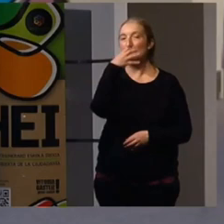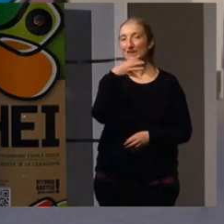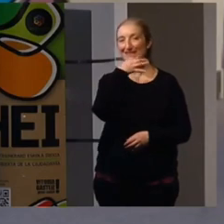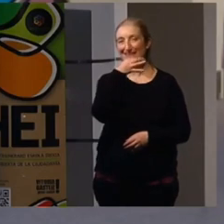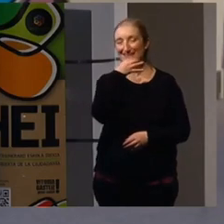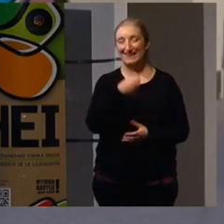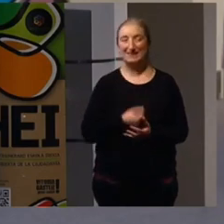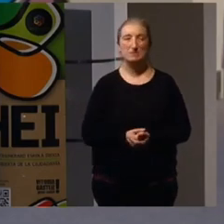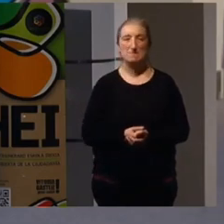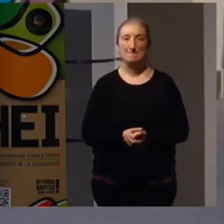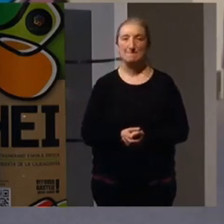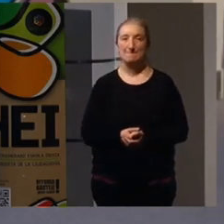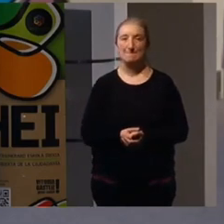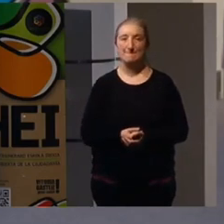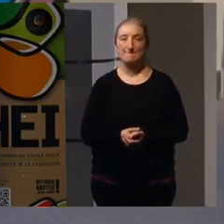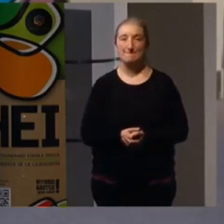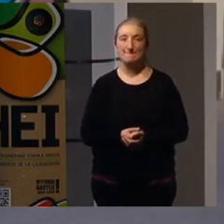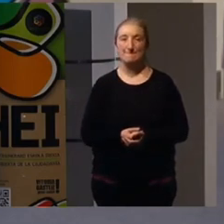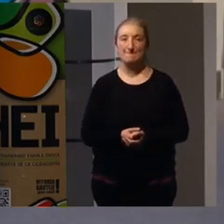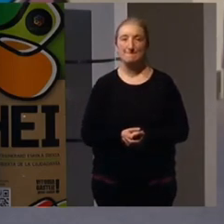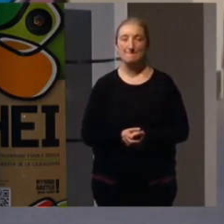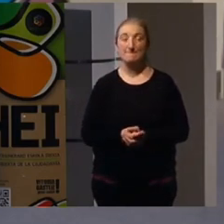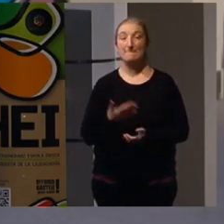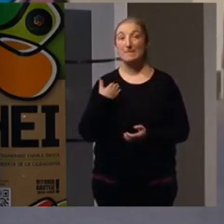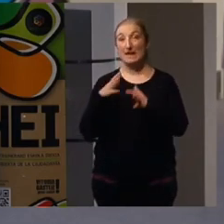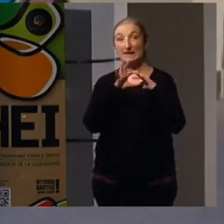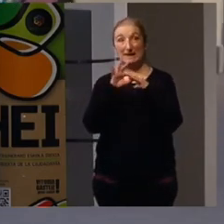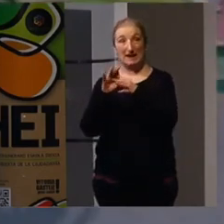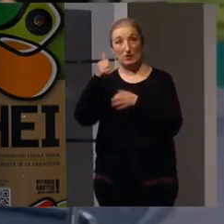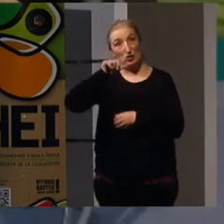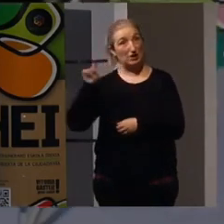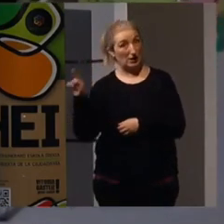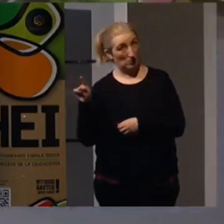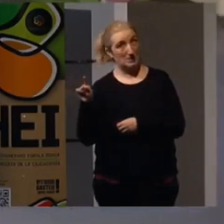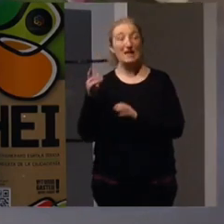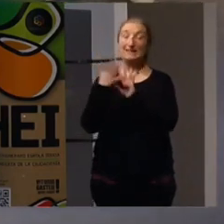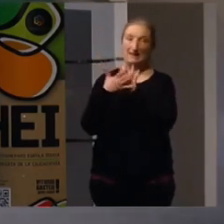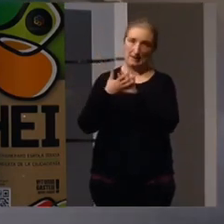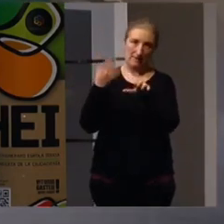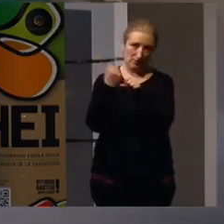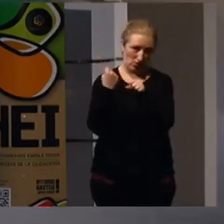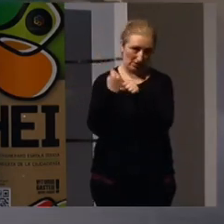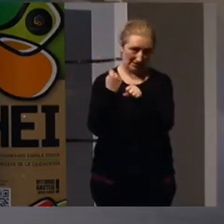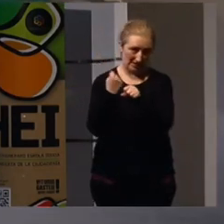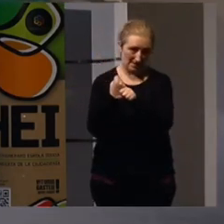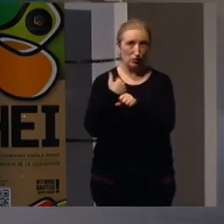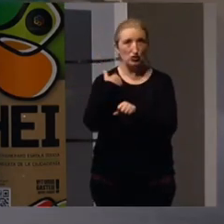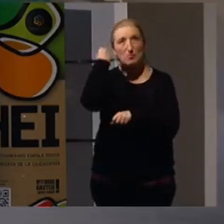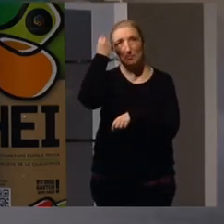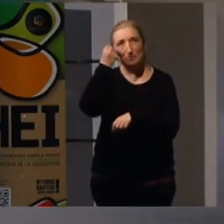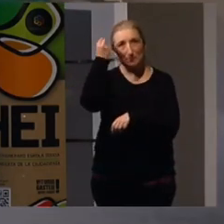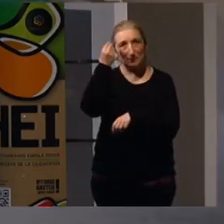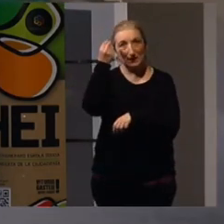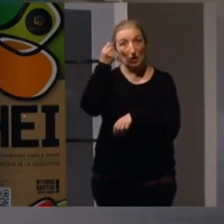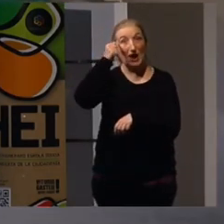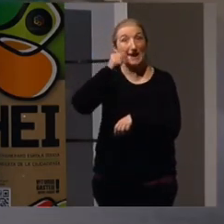tal? Buenas tardes. Yo no iba a entrar, pero a raíz de lo que ha hablado este señor, están hablando de trabajo. Creo que